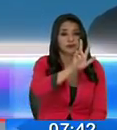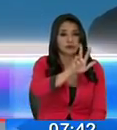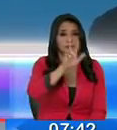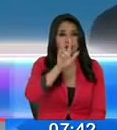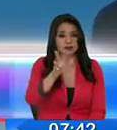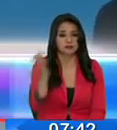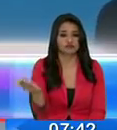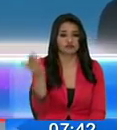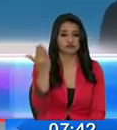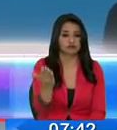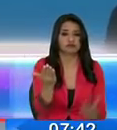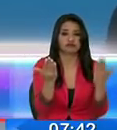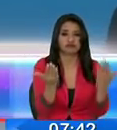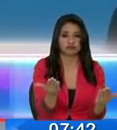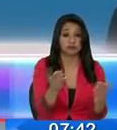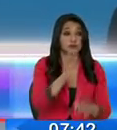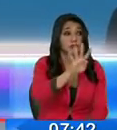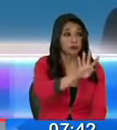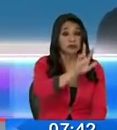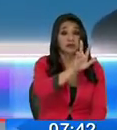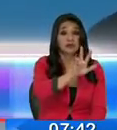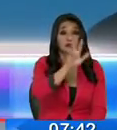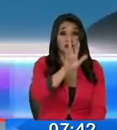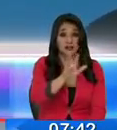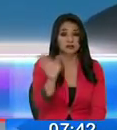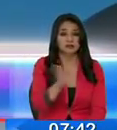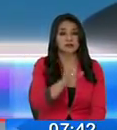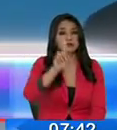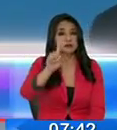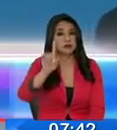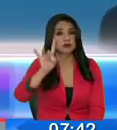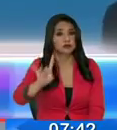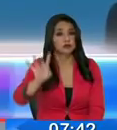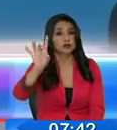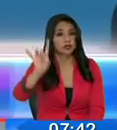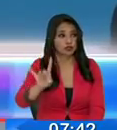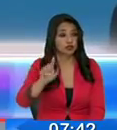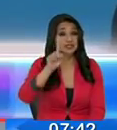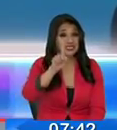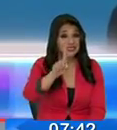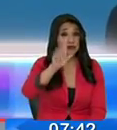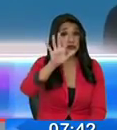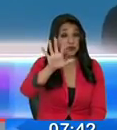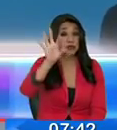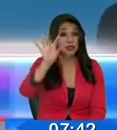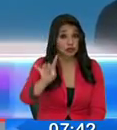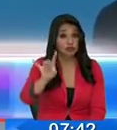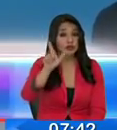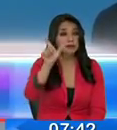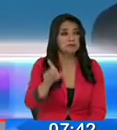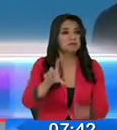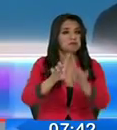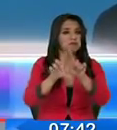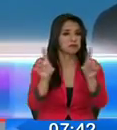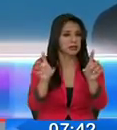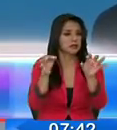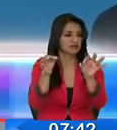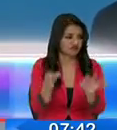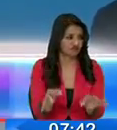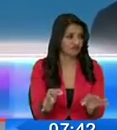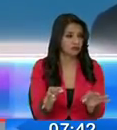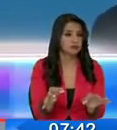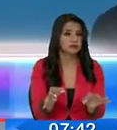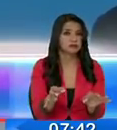oferentes. De esos 433, 158 fueron o son empresas existentes que son, por lo